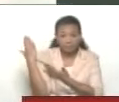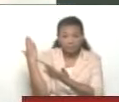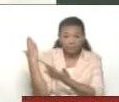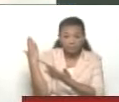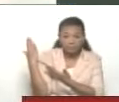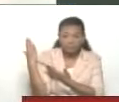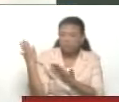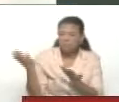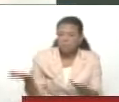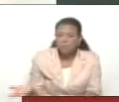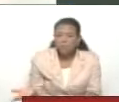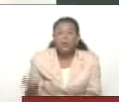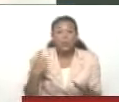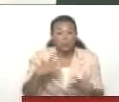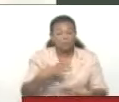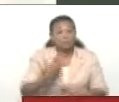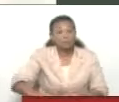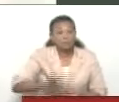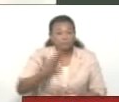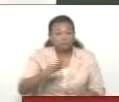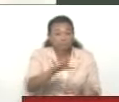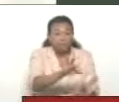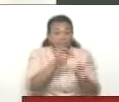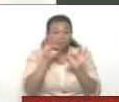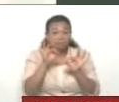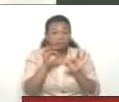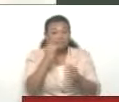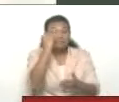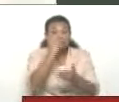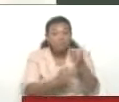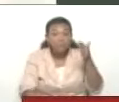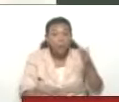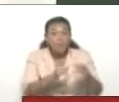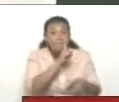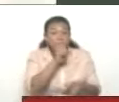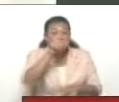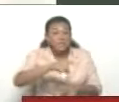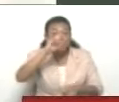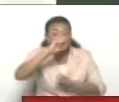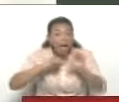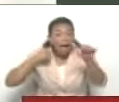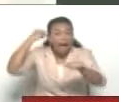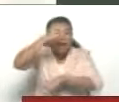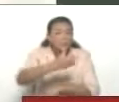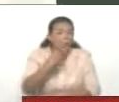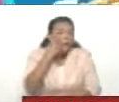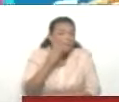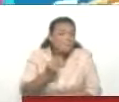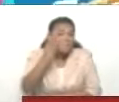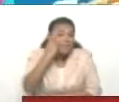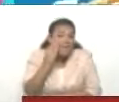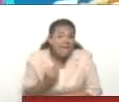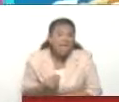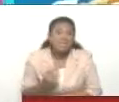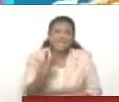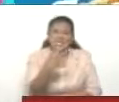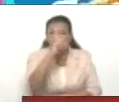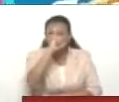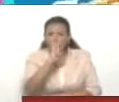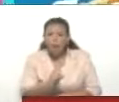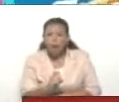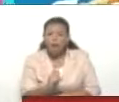cual es algo importante. Se inscribió gente con trayectoria de 1 a 5 años,